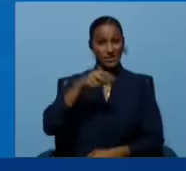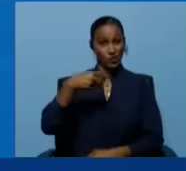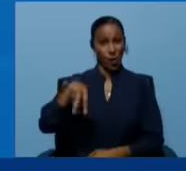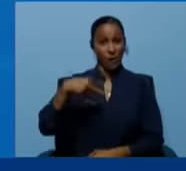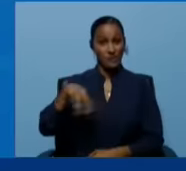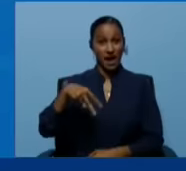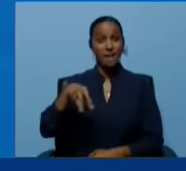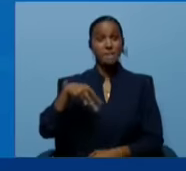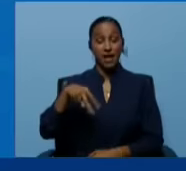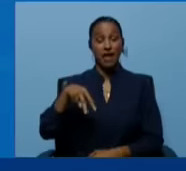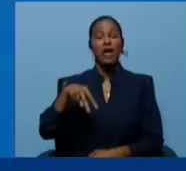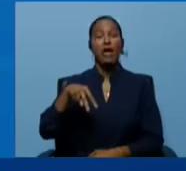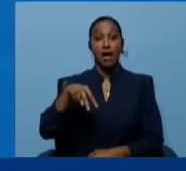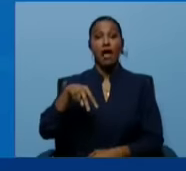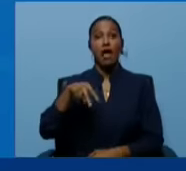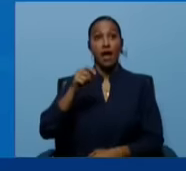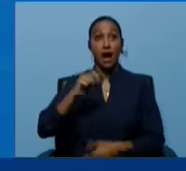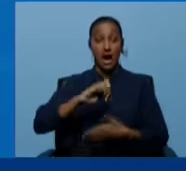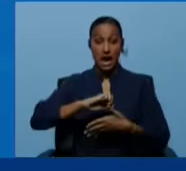El ALBA reaccionó.